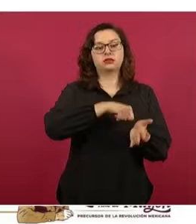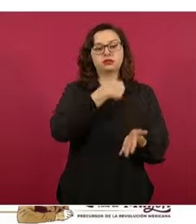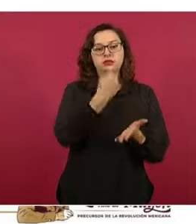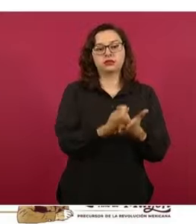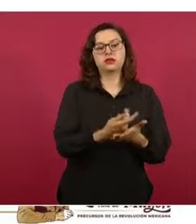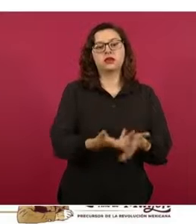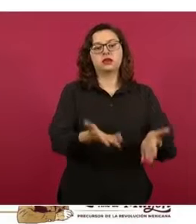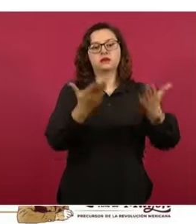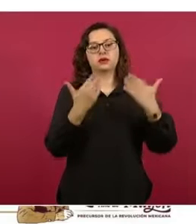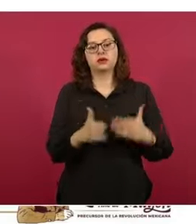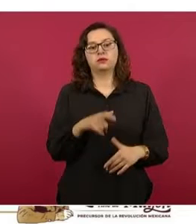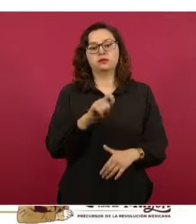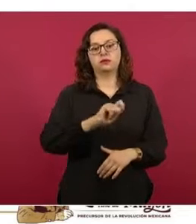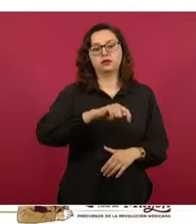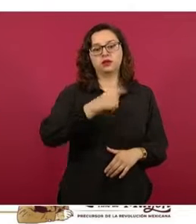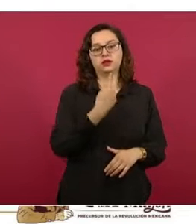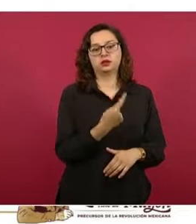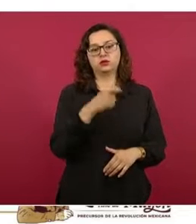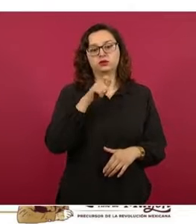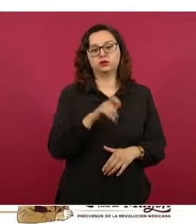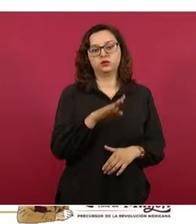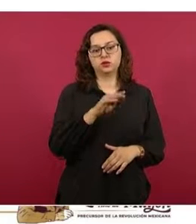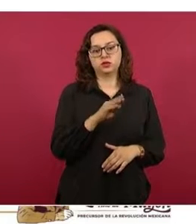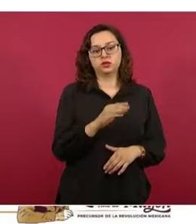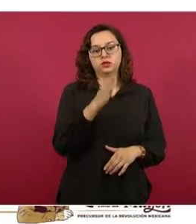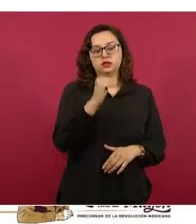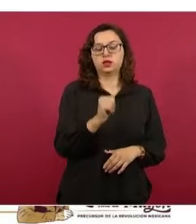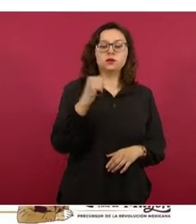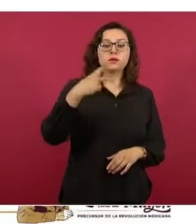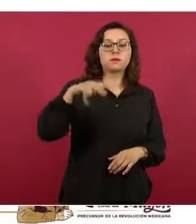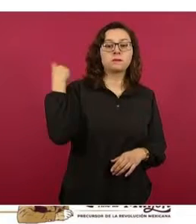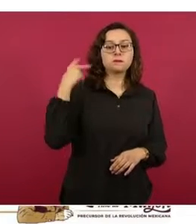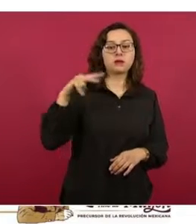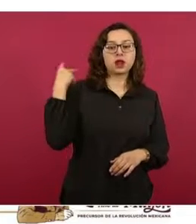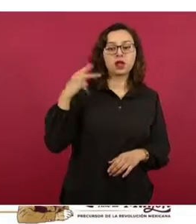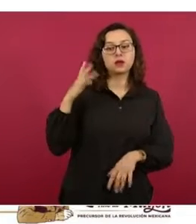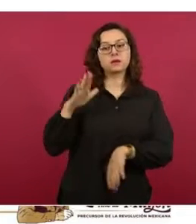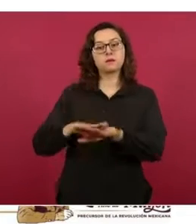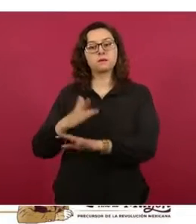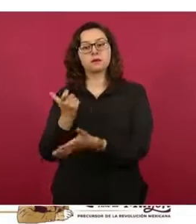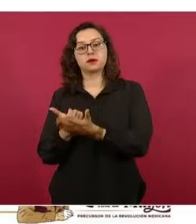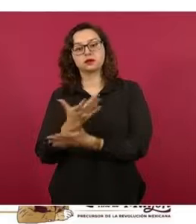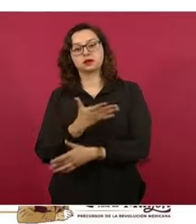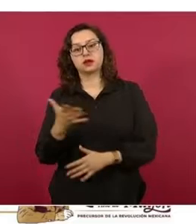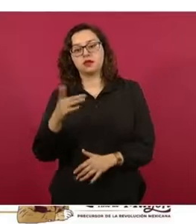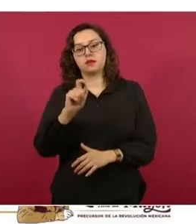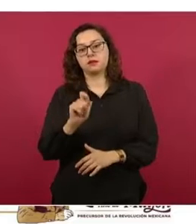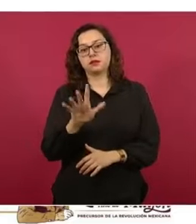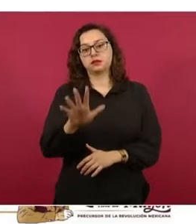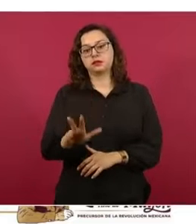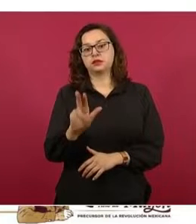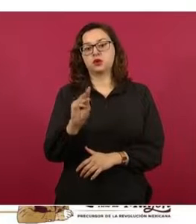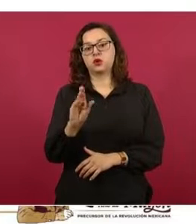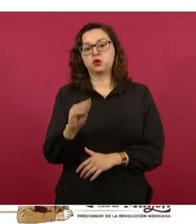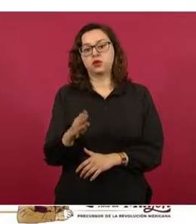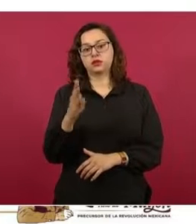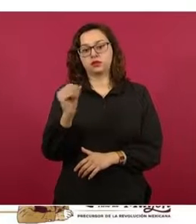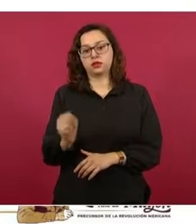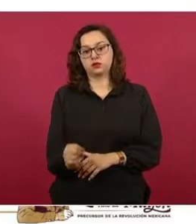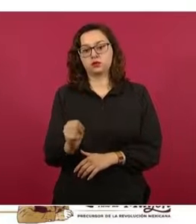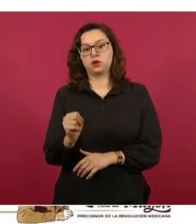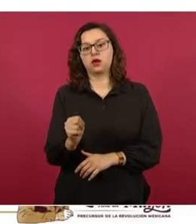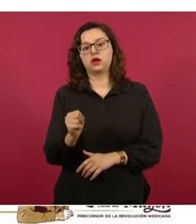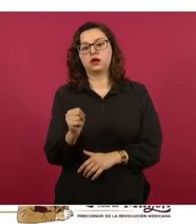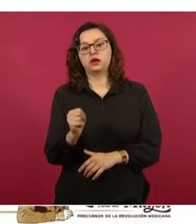y 21.89 la franquicia 1 de Veracruz, Veracruz. Más caras, 25.99 el precio